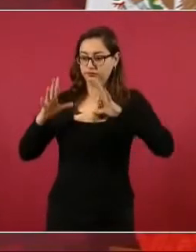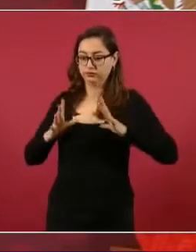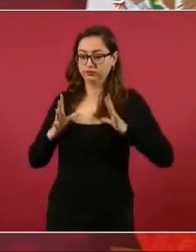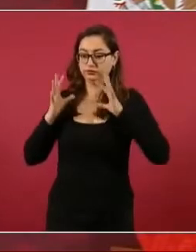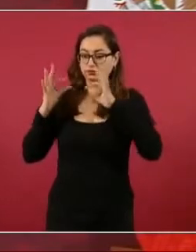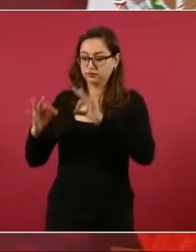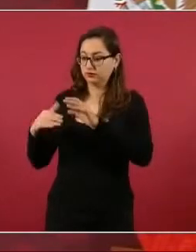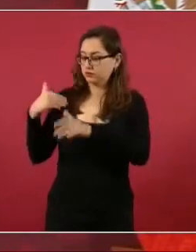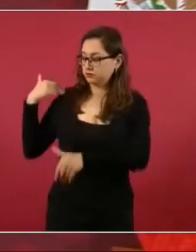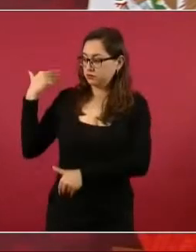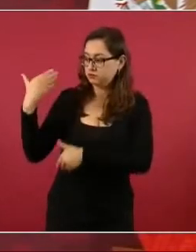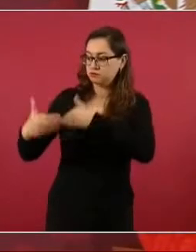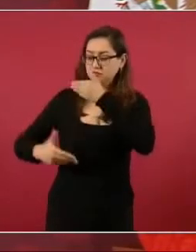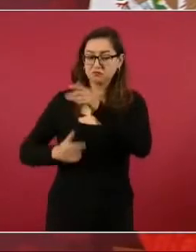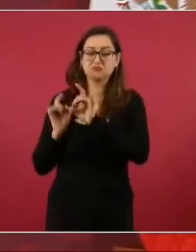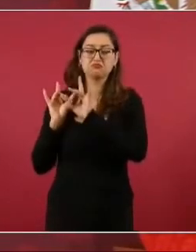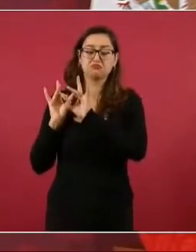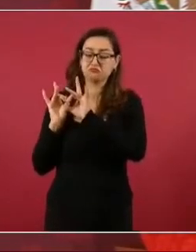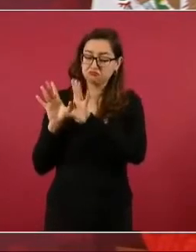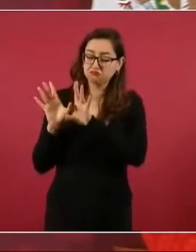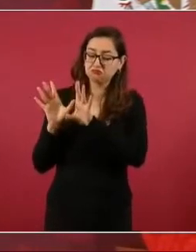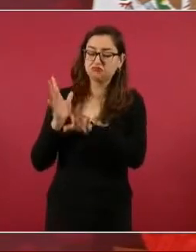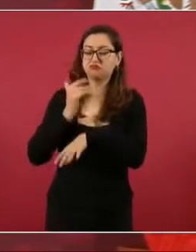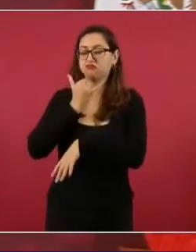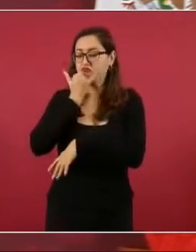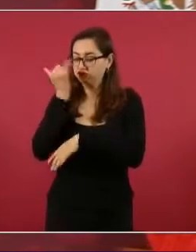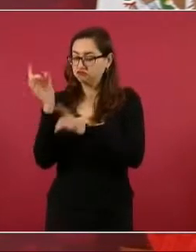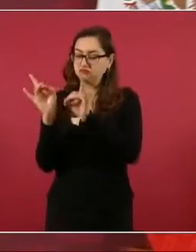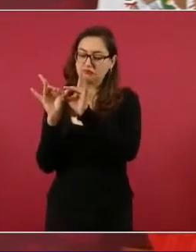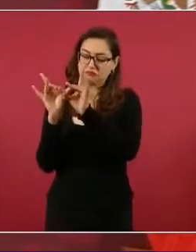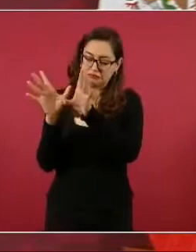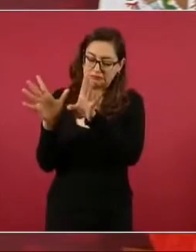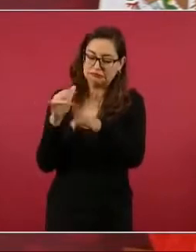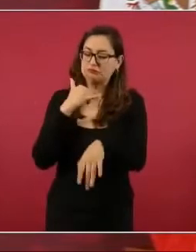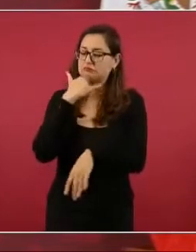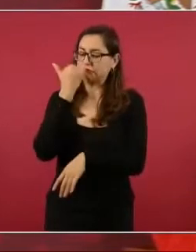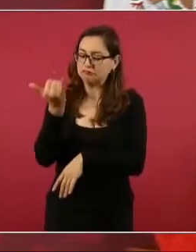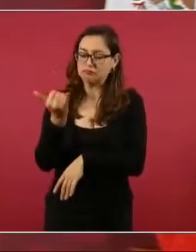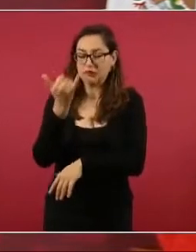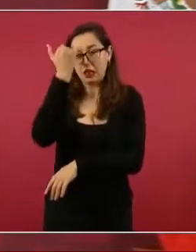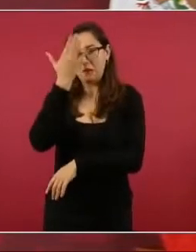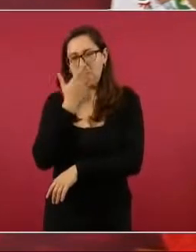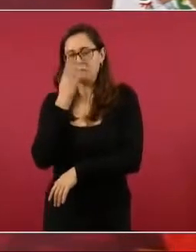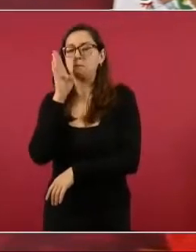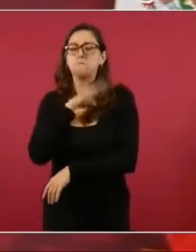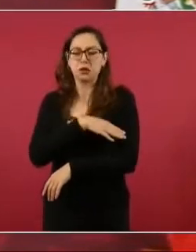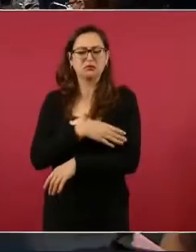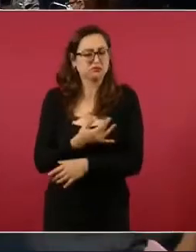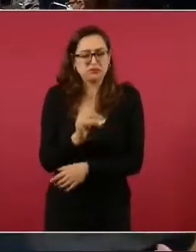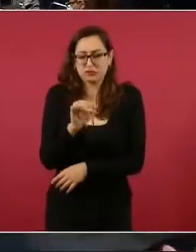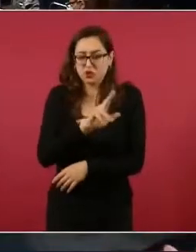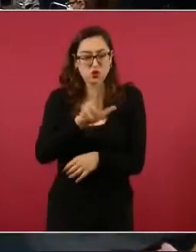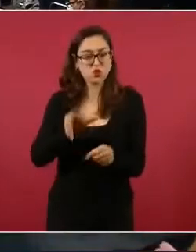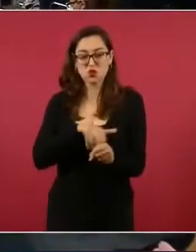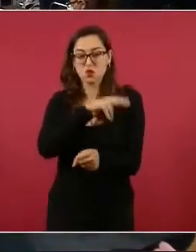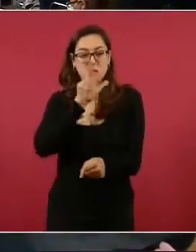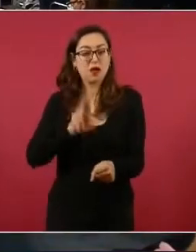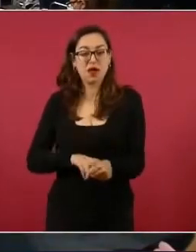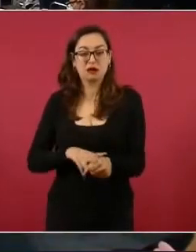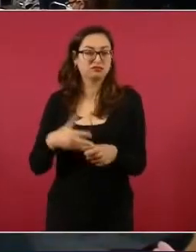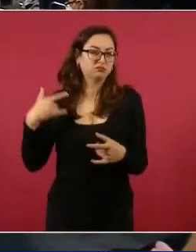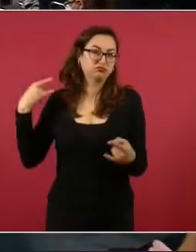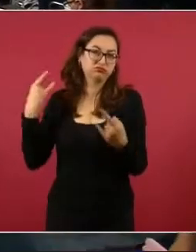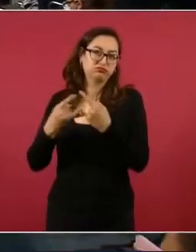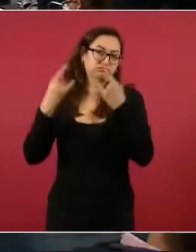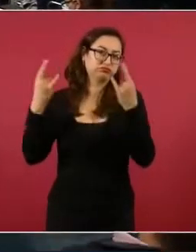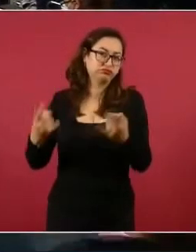han habido errores y manchas, nada más que no debe de